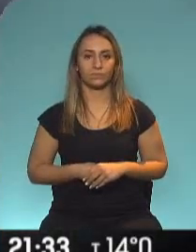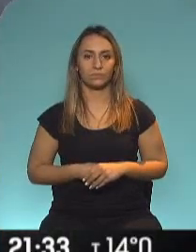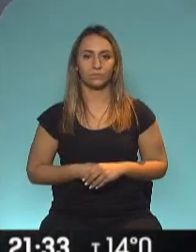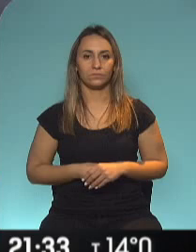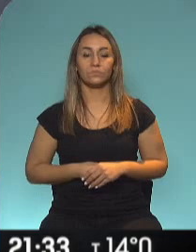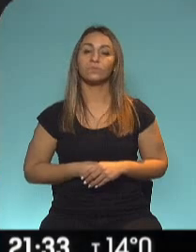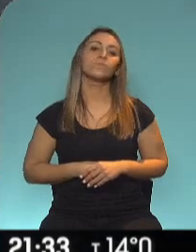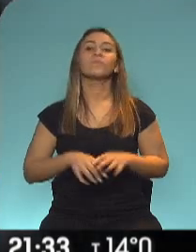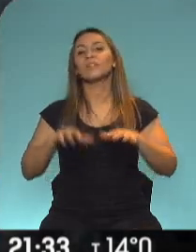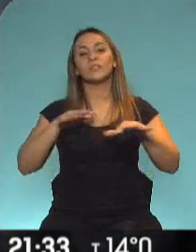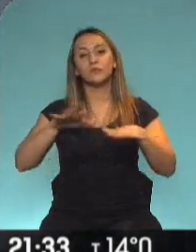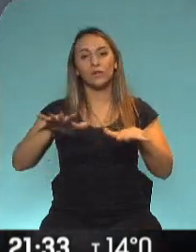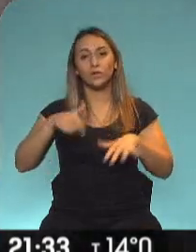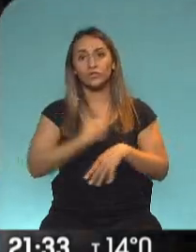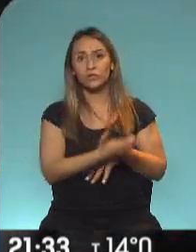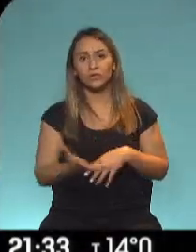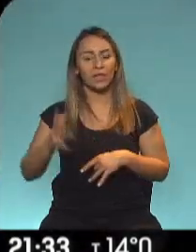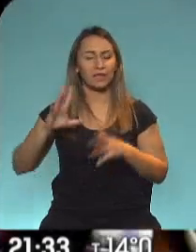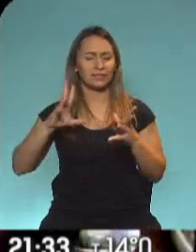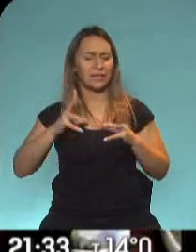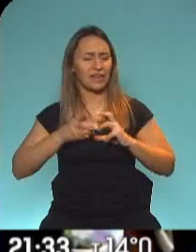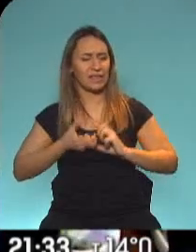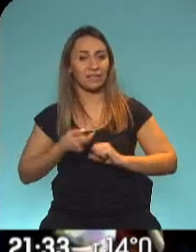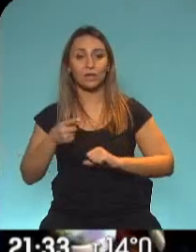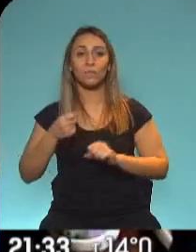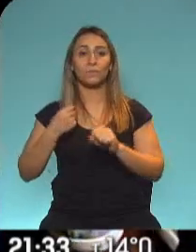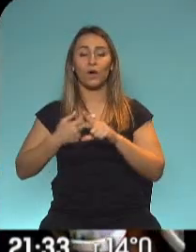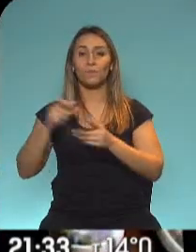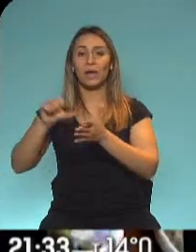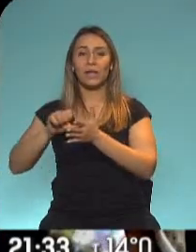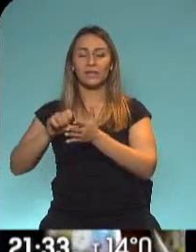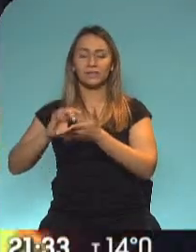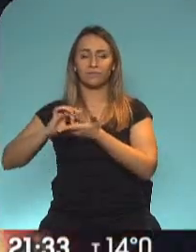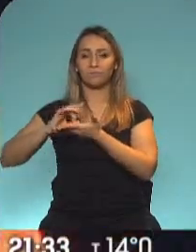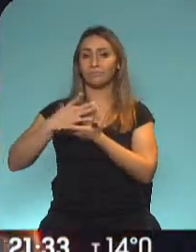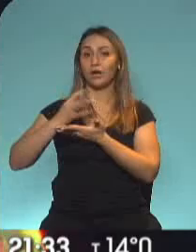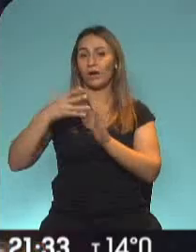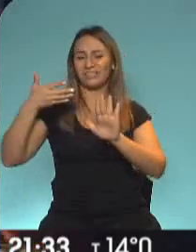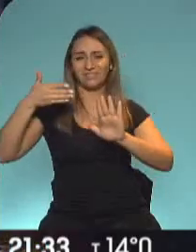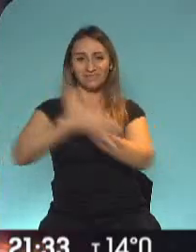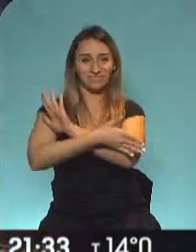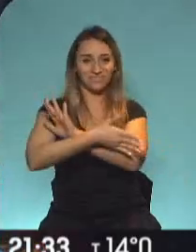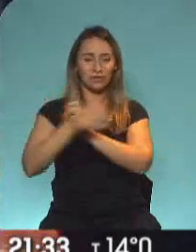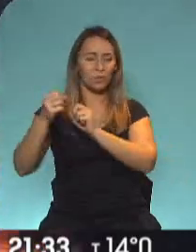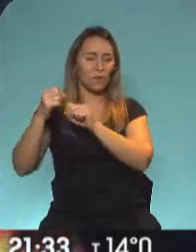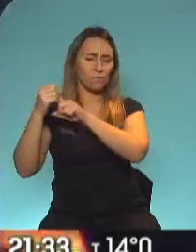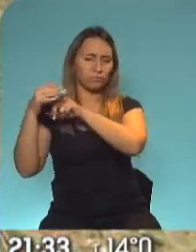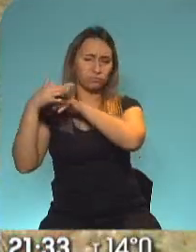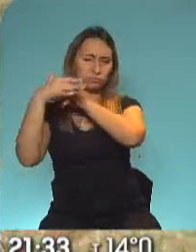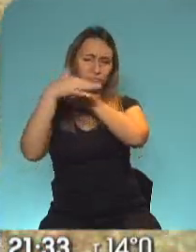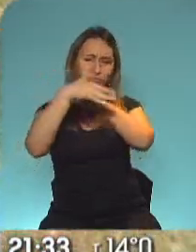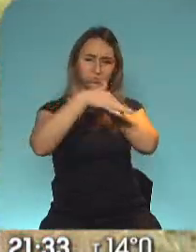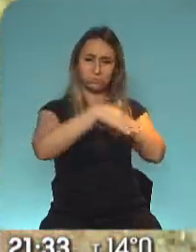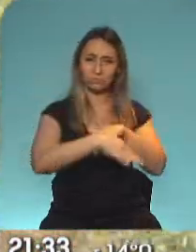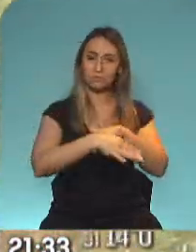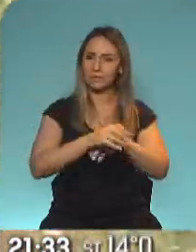La crisis humanitaria en términos de desarraigo es la más grande de la historia después de la Segunda Guerra Mundial. Hace algunas horas